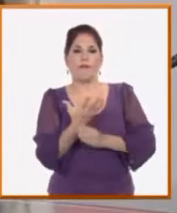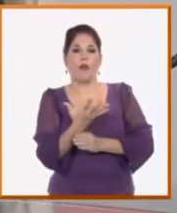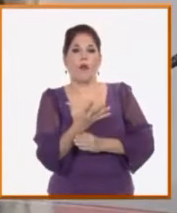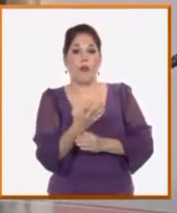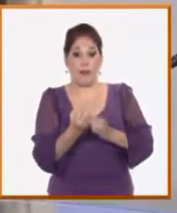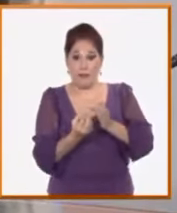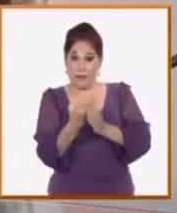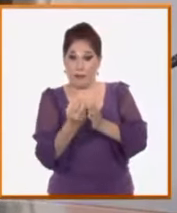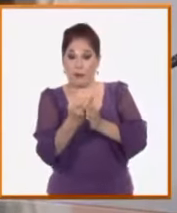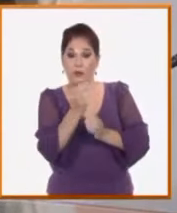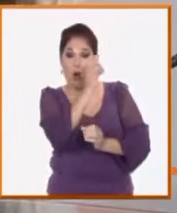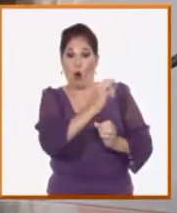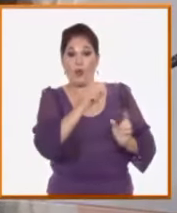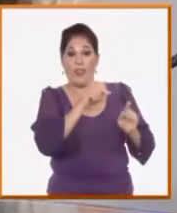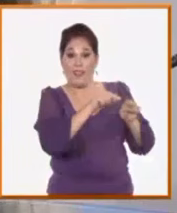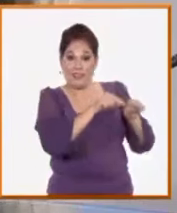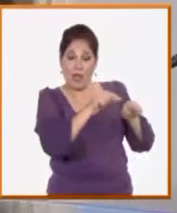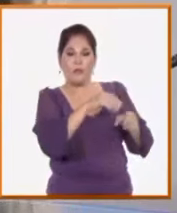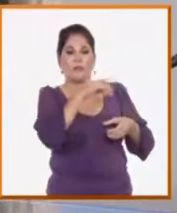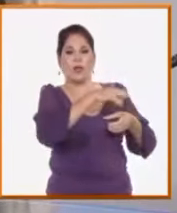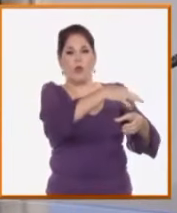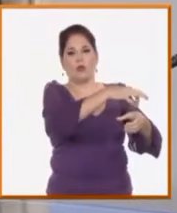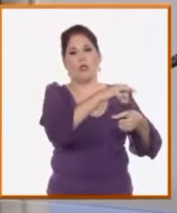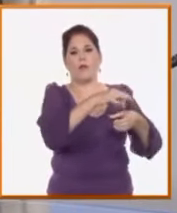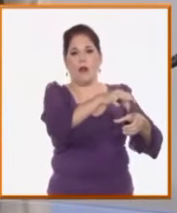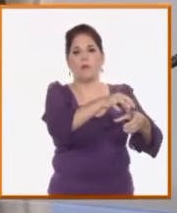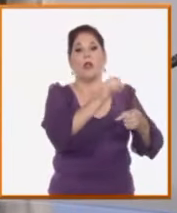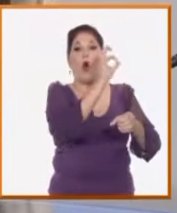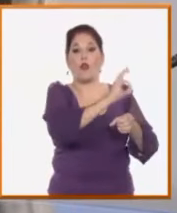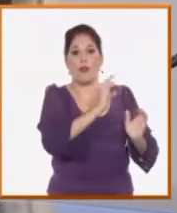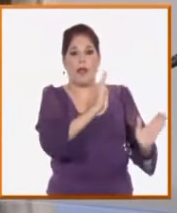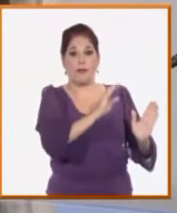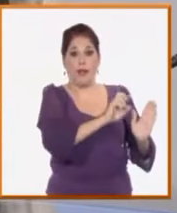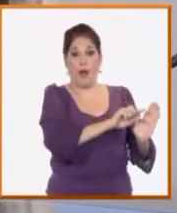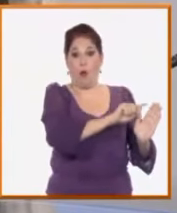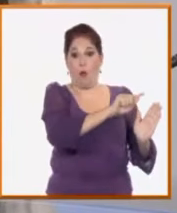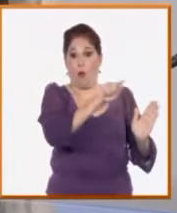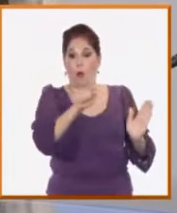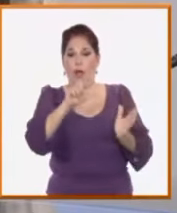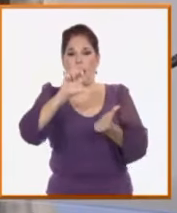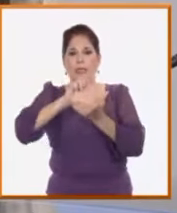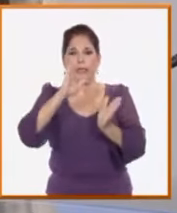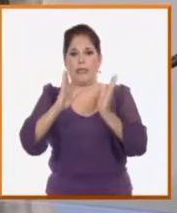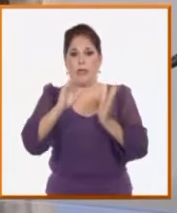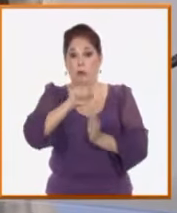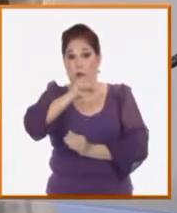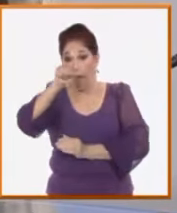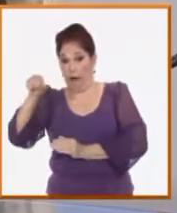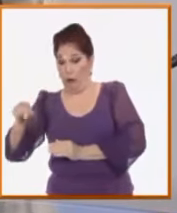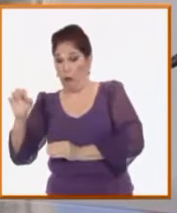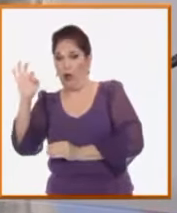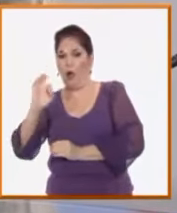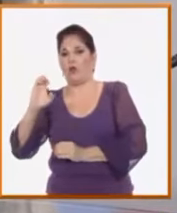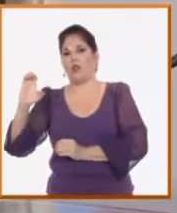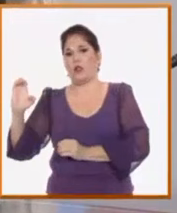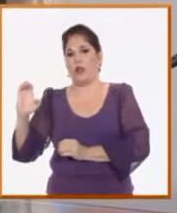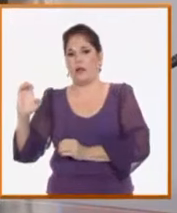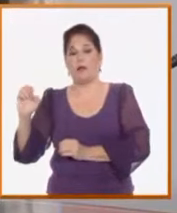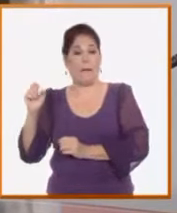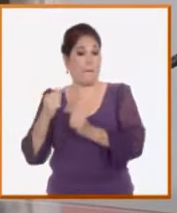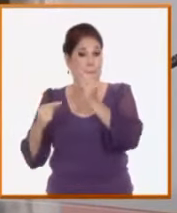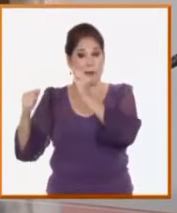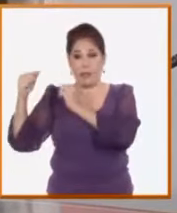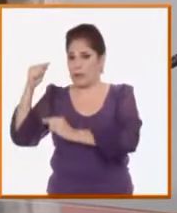fundamentalmente oriental del país que se ha extendido paulatinamente al centro y occidente del país fundamentalmente en zona